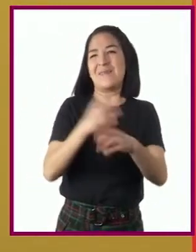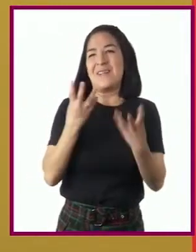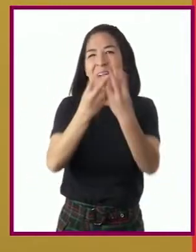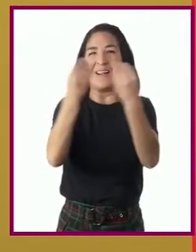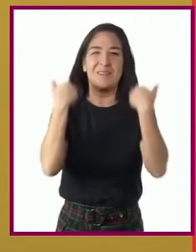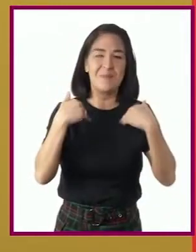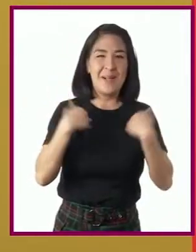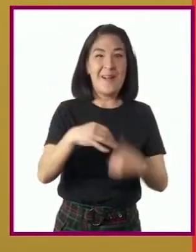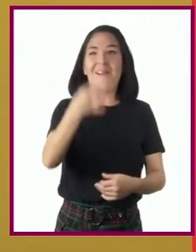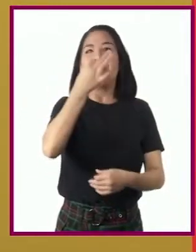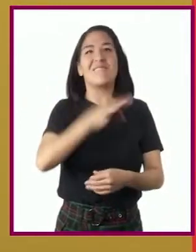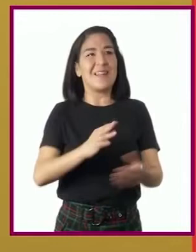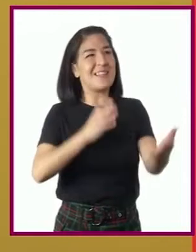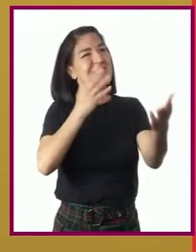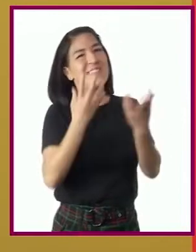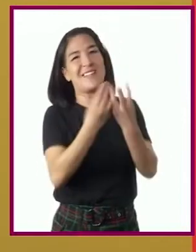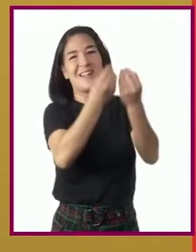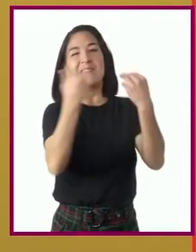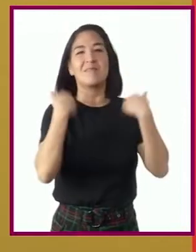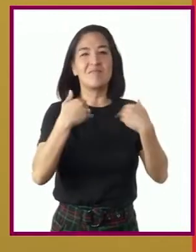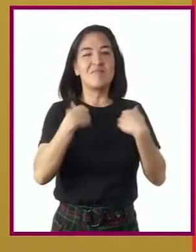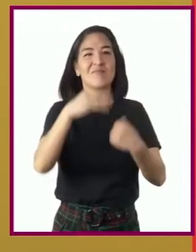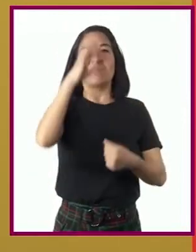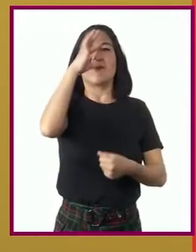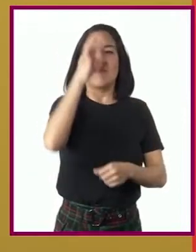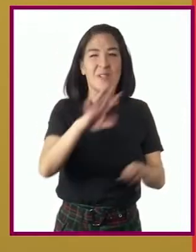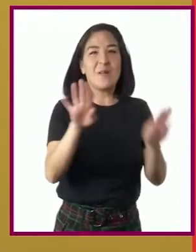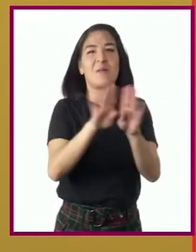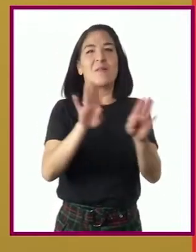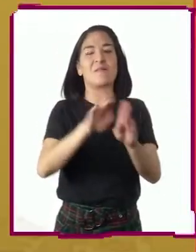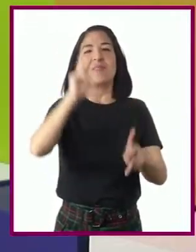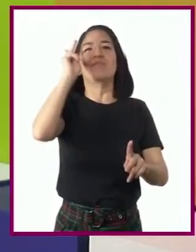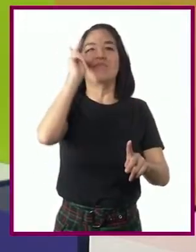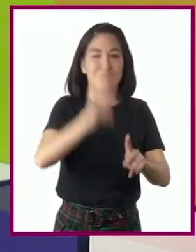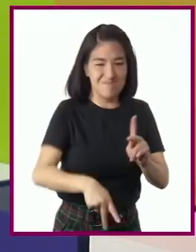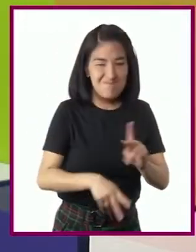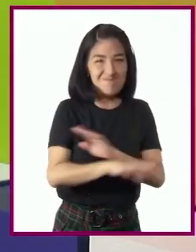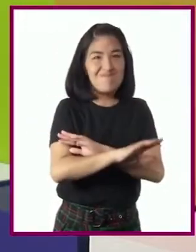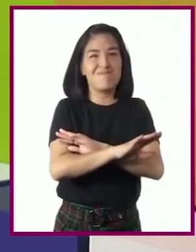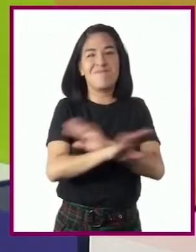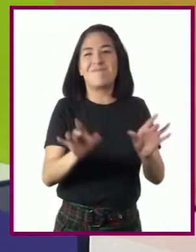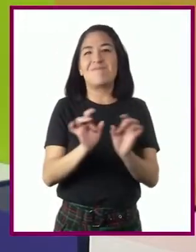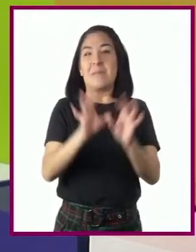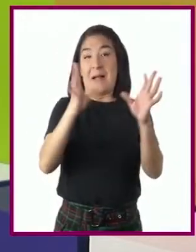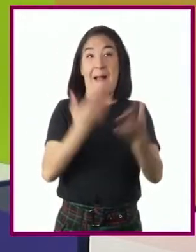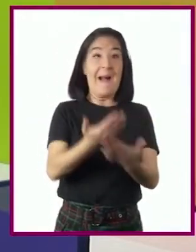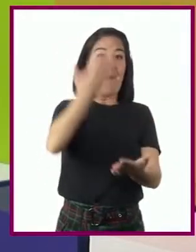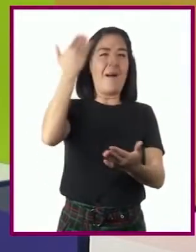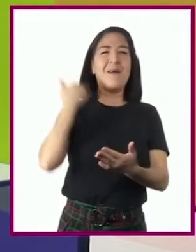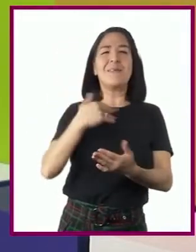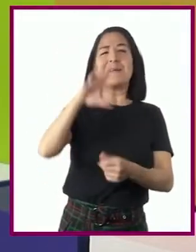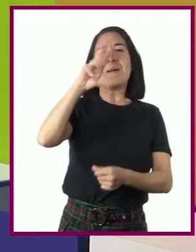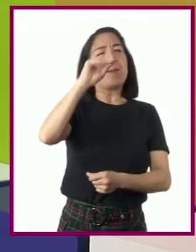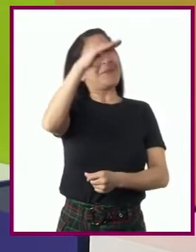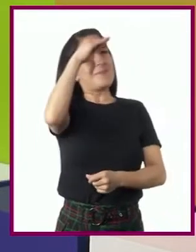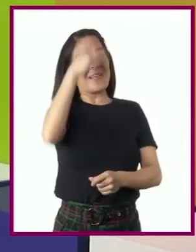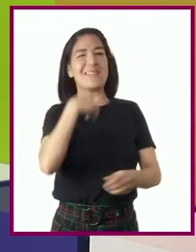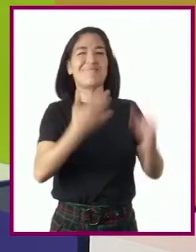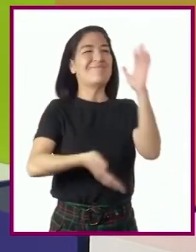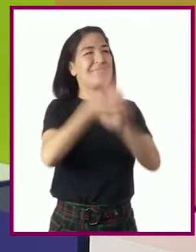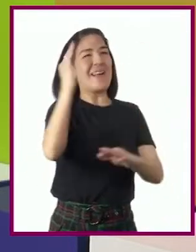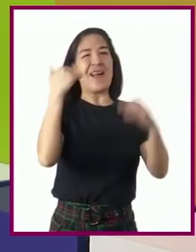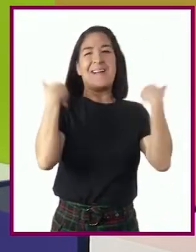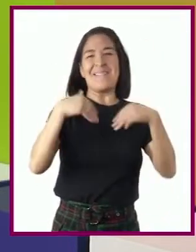una fiesta pueden verse interrumpidas repentinamente. Antes ni siquiera lo imaginábamos, pero